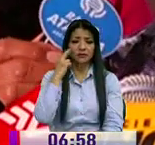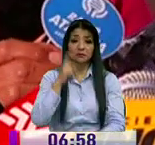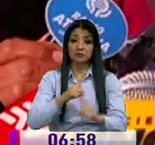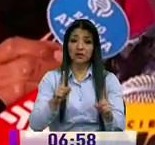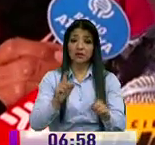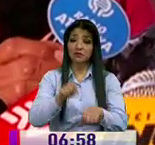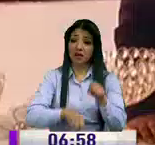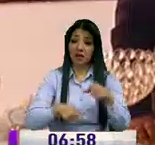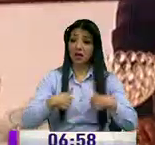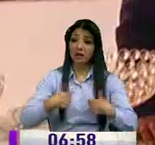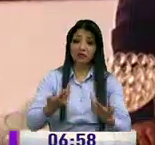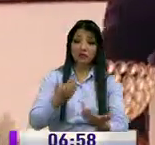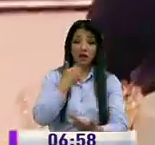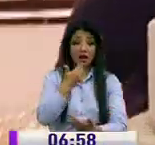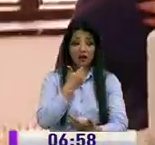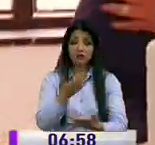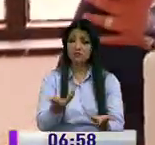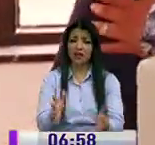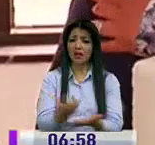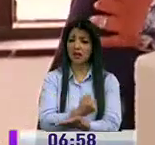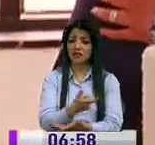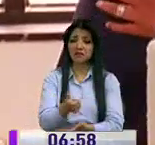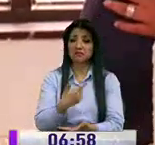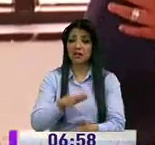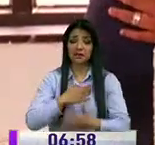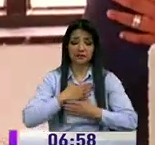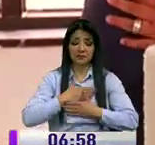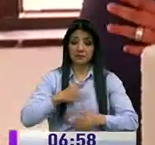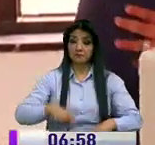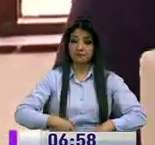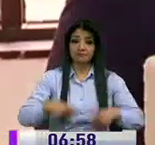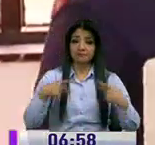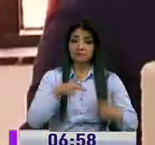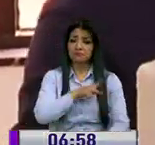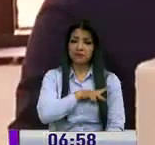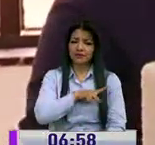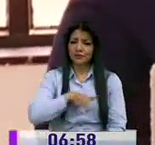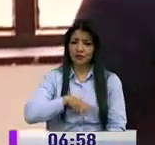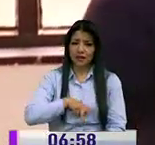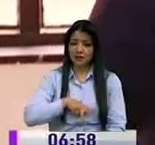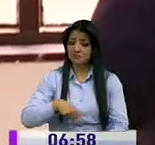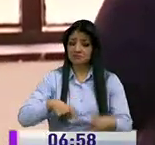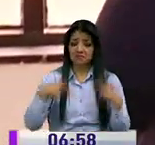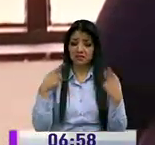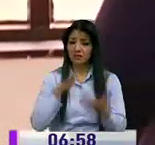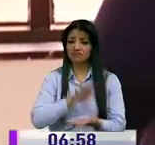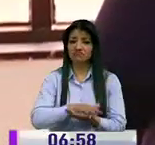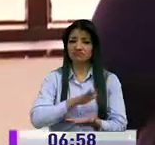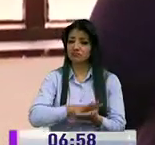daño a nadie, no le quitamos nada a nadie y es como una vida normal